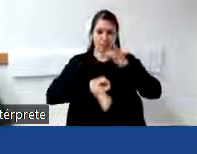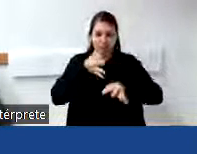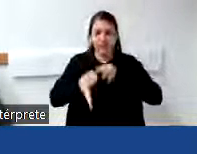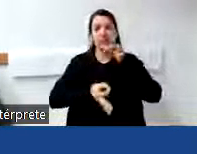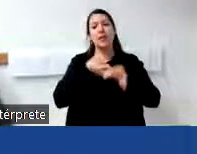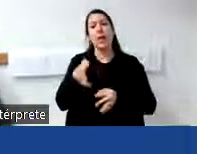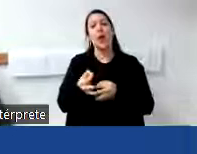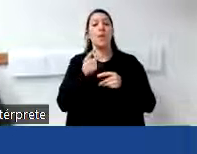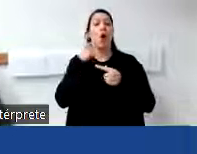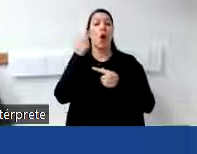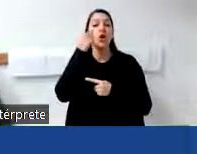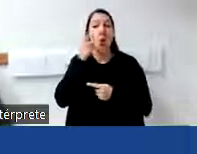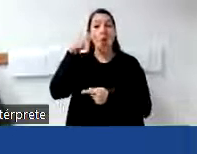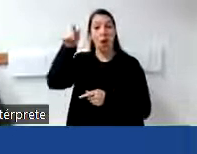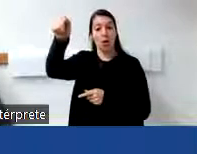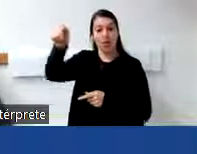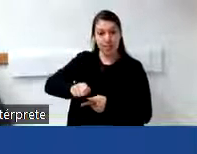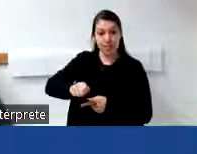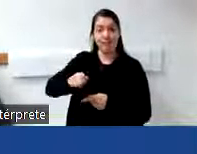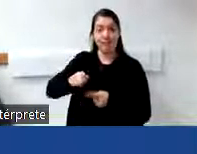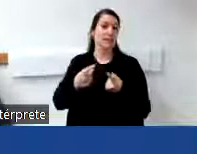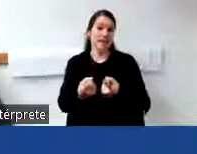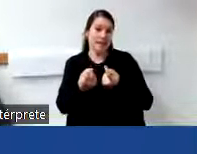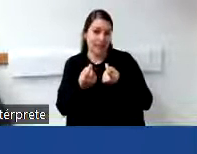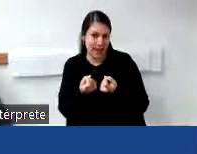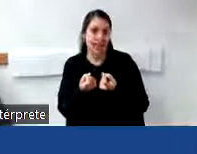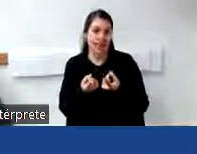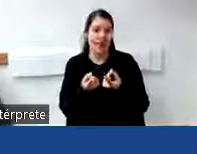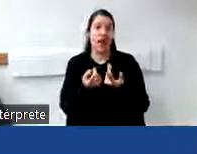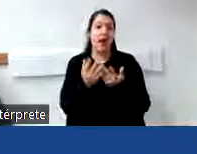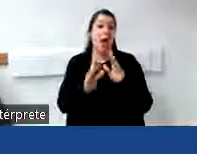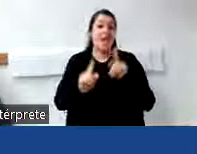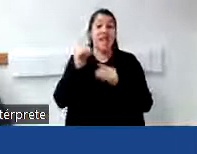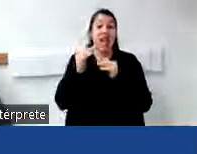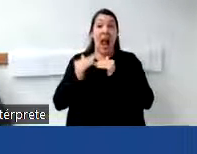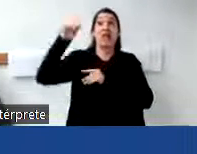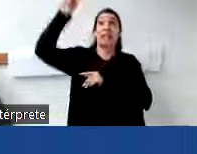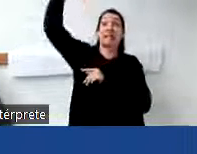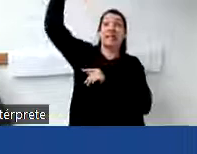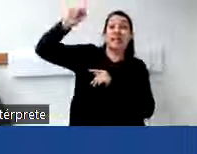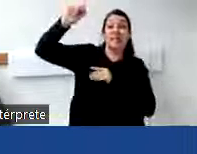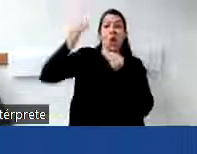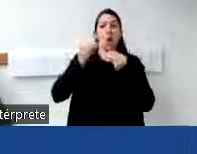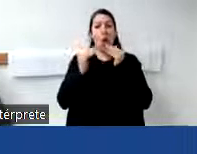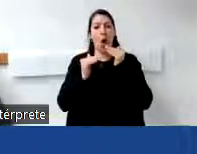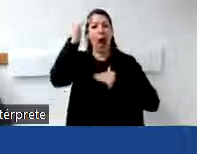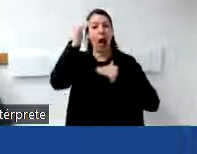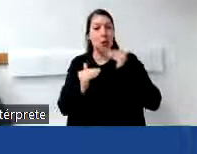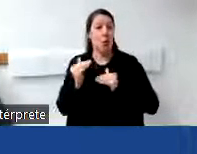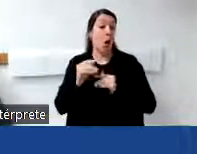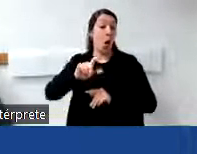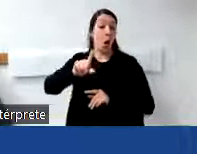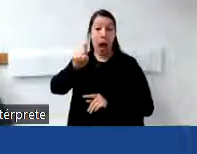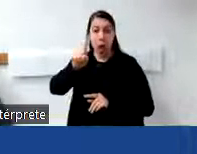los dispensadores de números, en el caso de que estén, ¿no? A determinadas alturas, ver a qué altura están, o también dispensadores de agua,